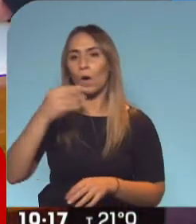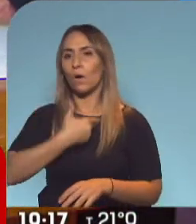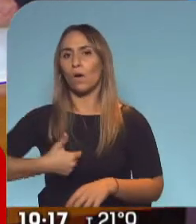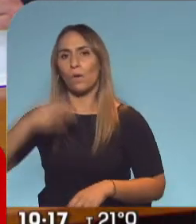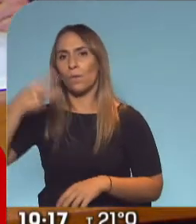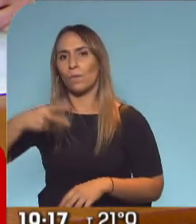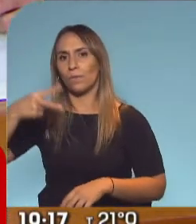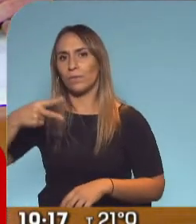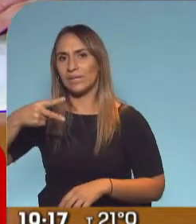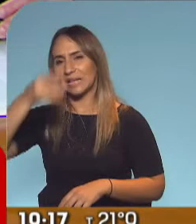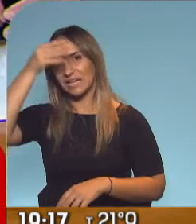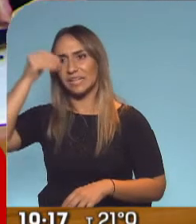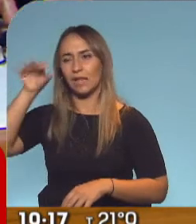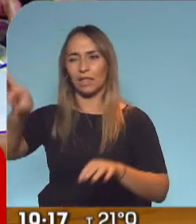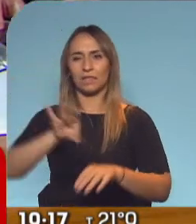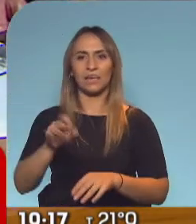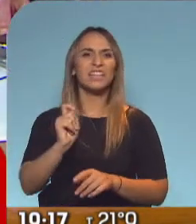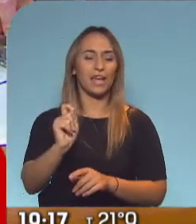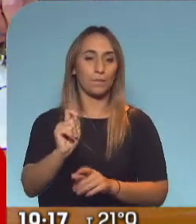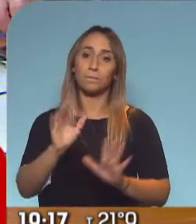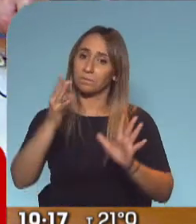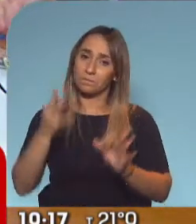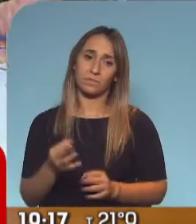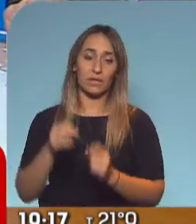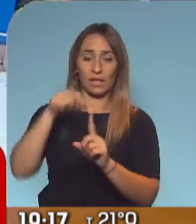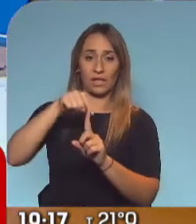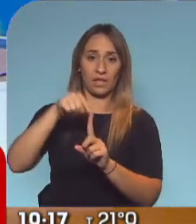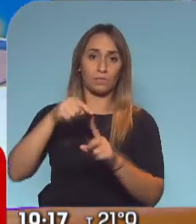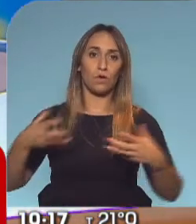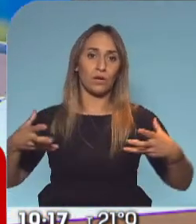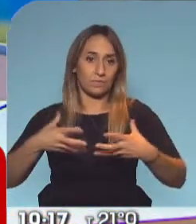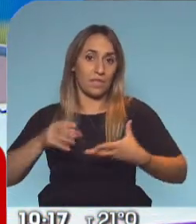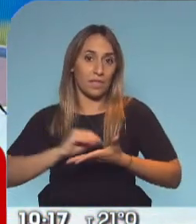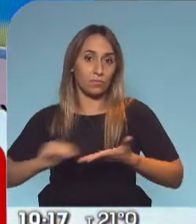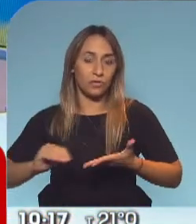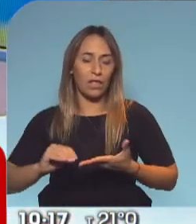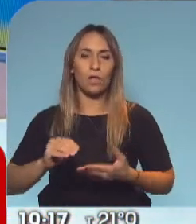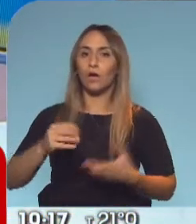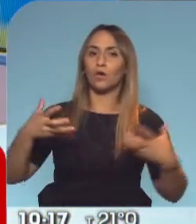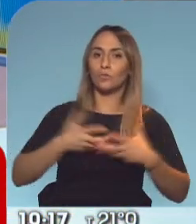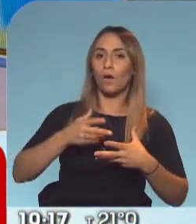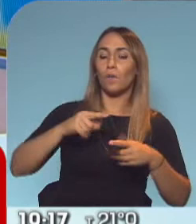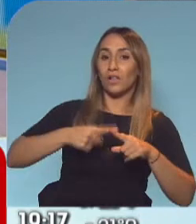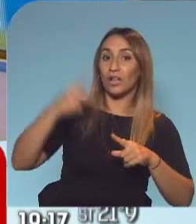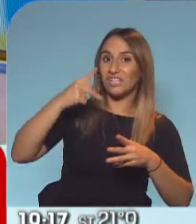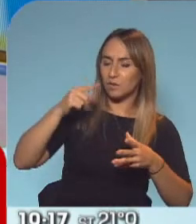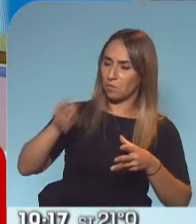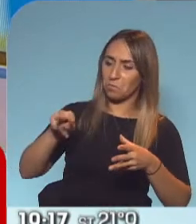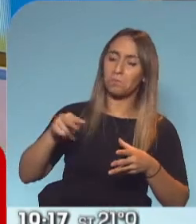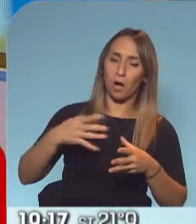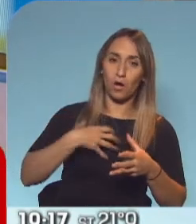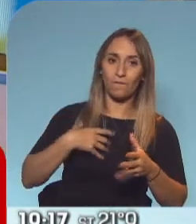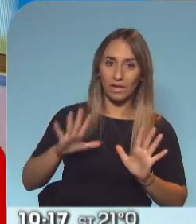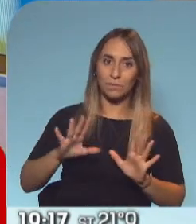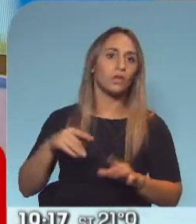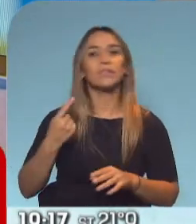Martín Soria se ganó la confianza del kirchnerismo dentro de la Cámara de Diputados, pero en la interna del PJ, del peronismo de Río Negro, él tuvo siempre